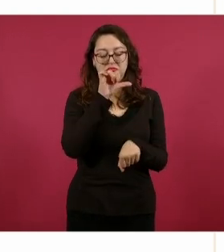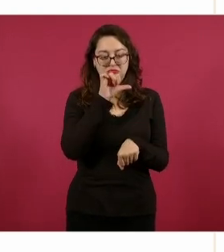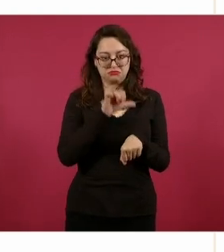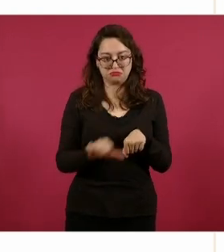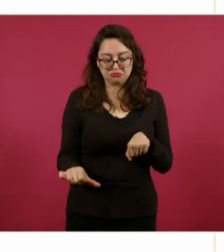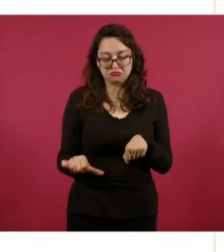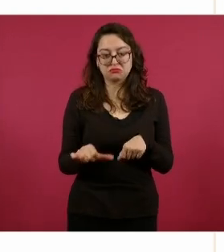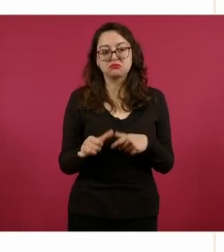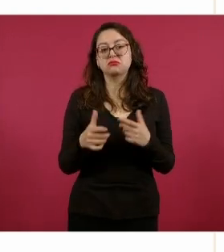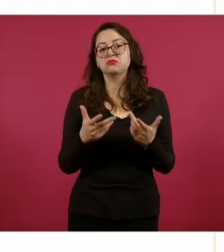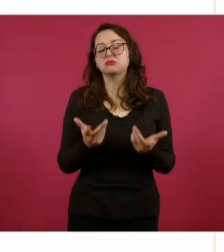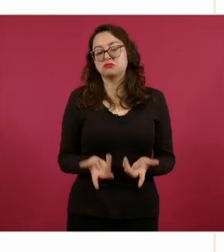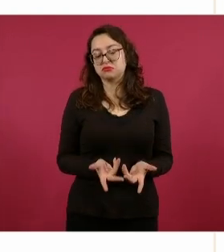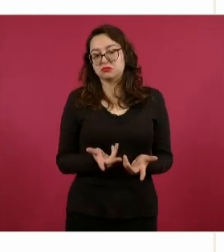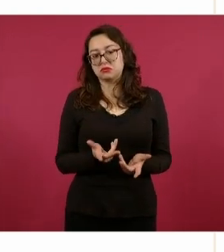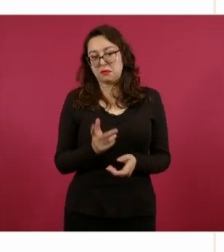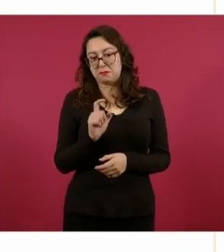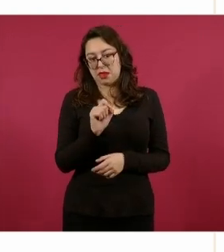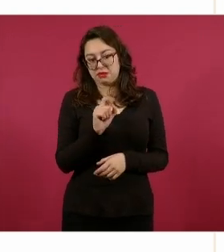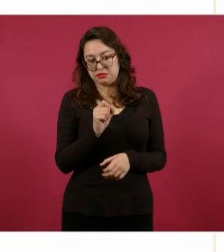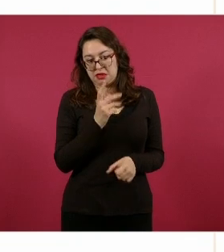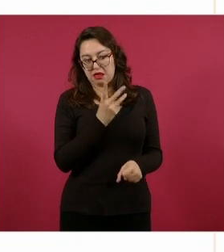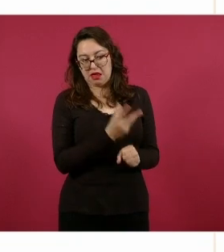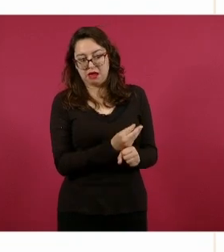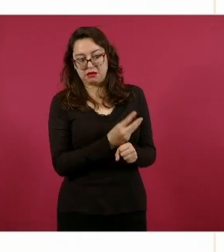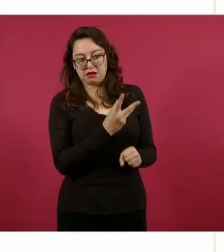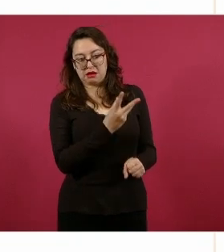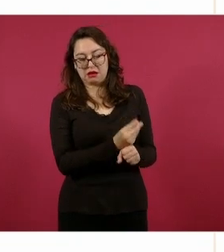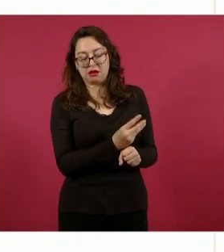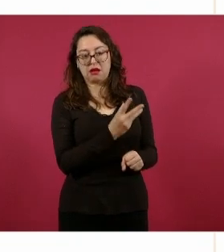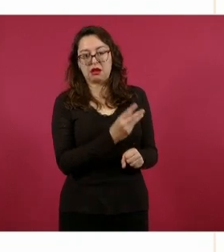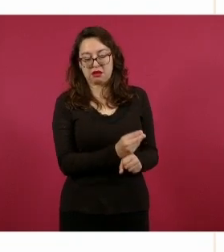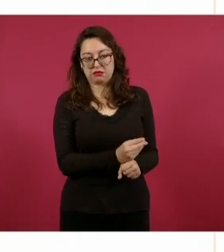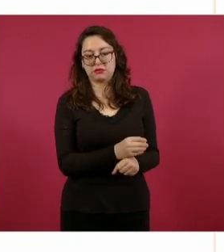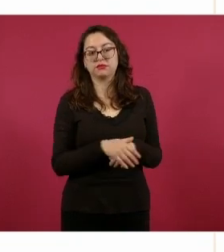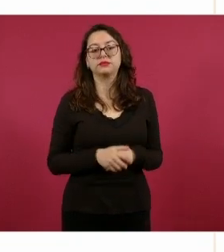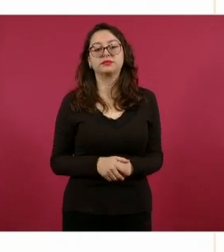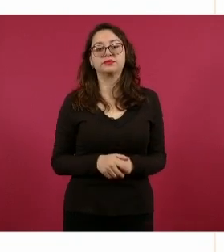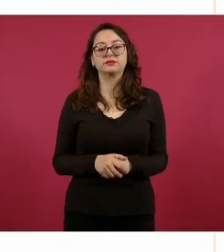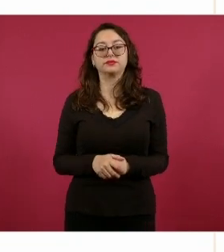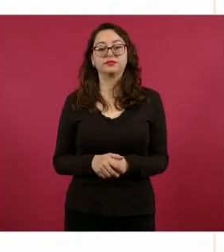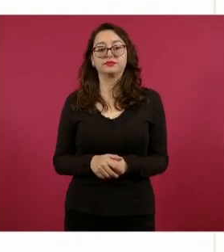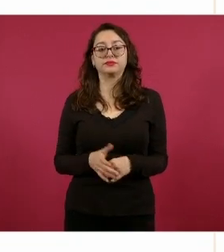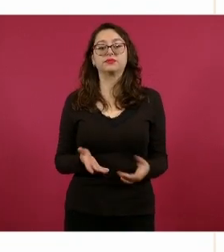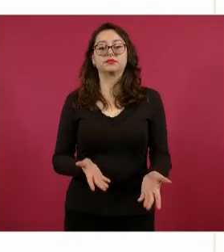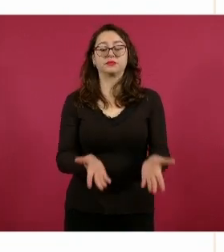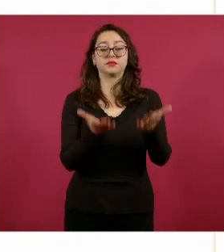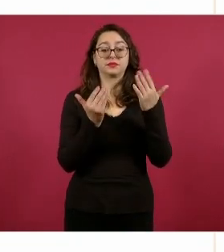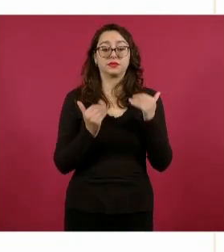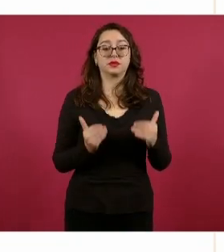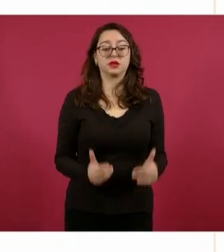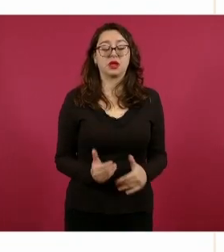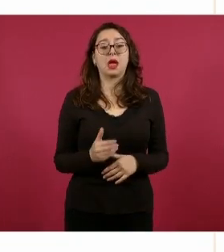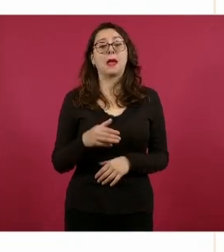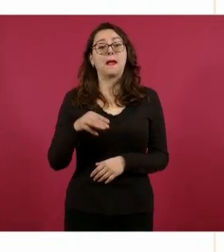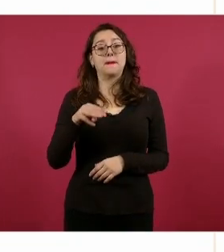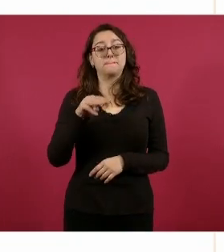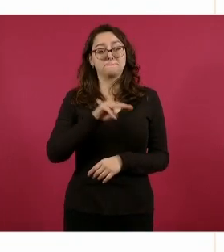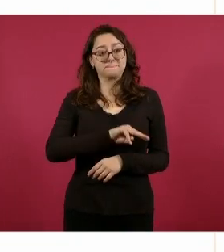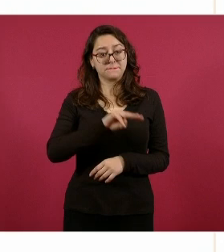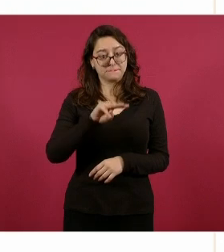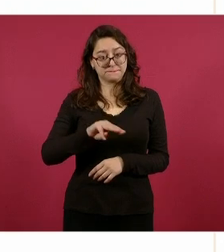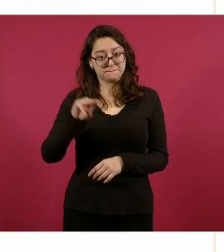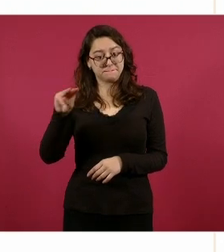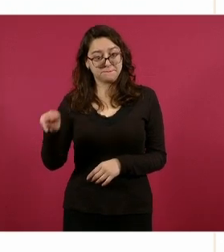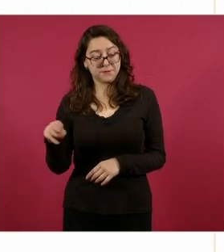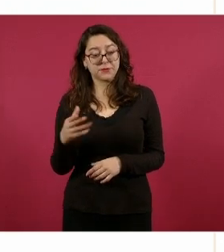alguna intervención que necesitaban y que estará lista también para el 21 de marzo. En la siguiente, del estado de Michoacán, de